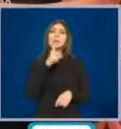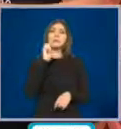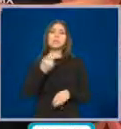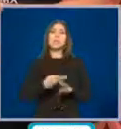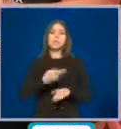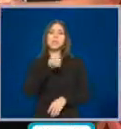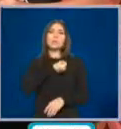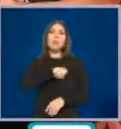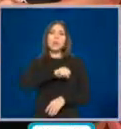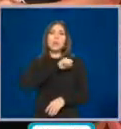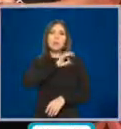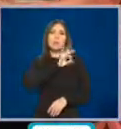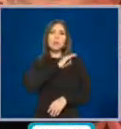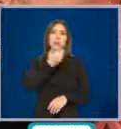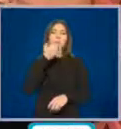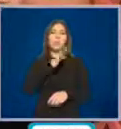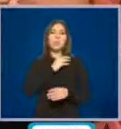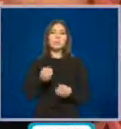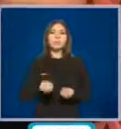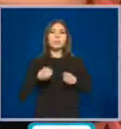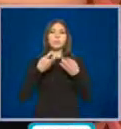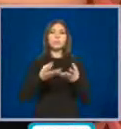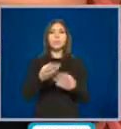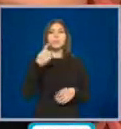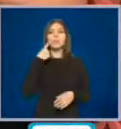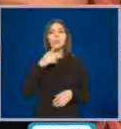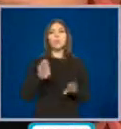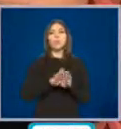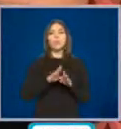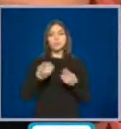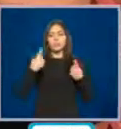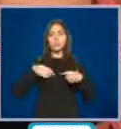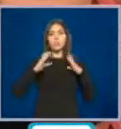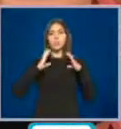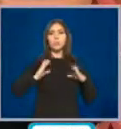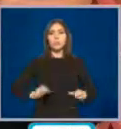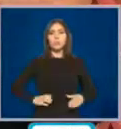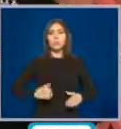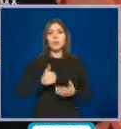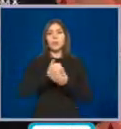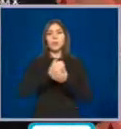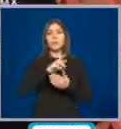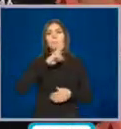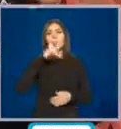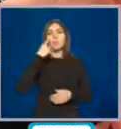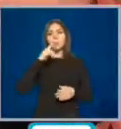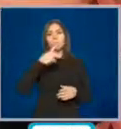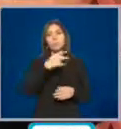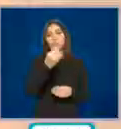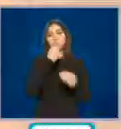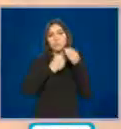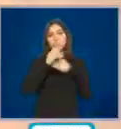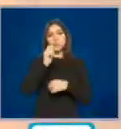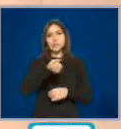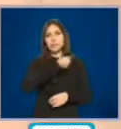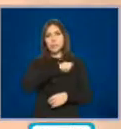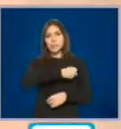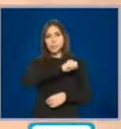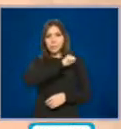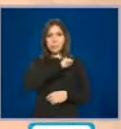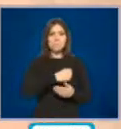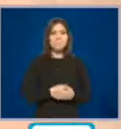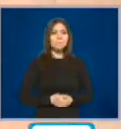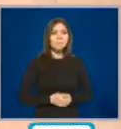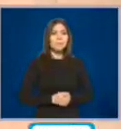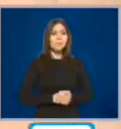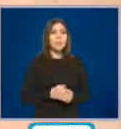nutritivo Sí. y que nos va, por supuesto, a aportar pues grandes cosas a Beneficios nuestra salud, y sabor. exactamente. Aparte también, digo, los